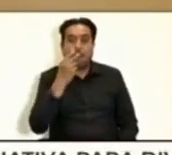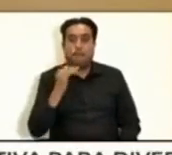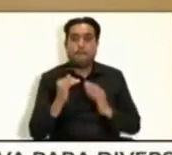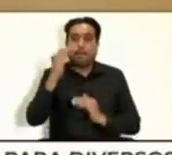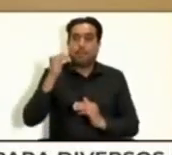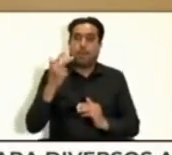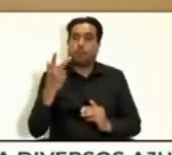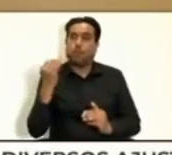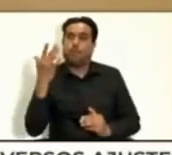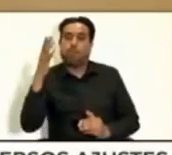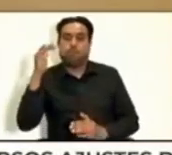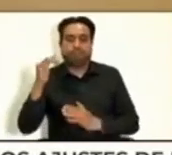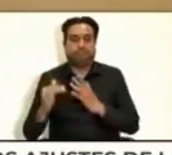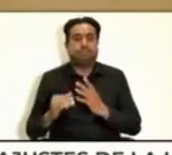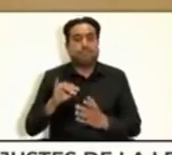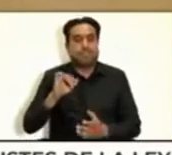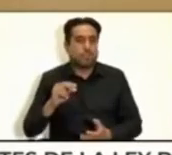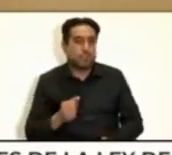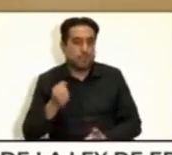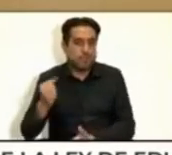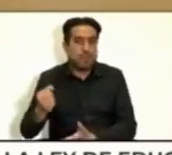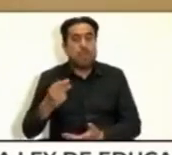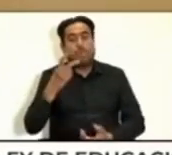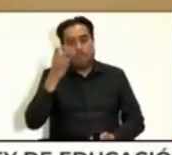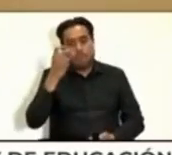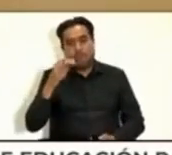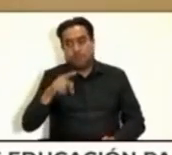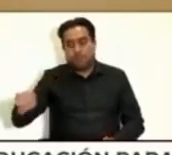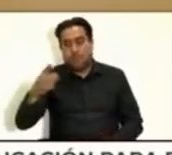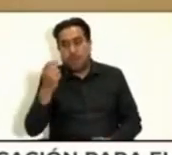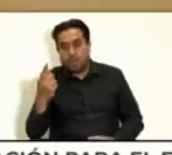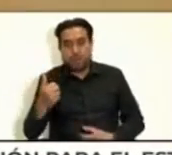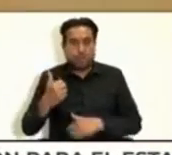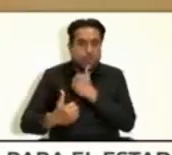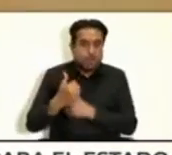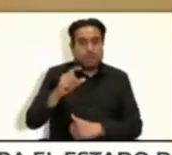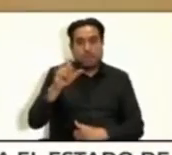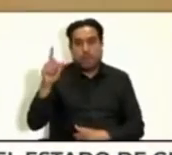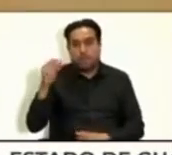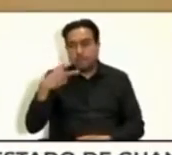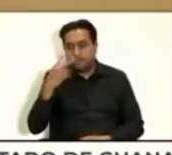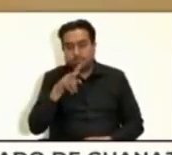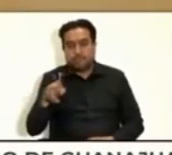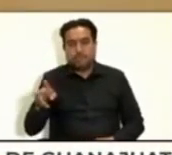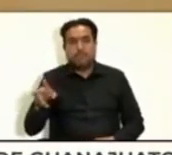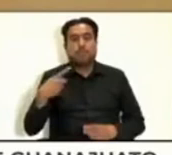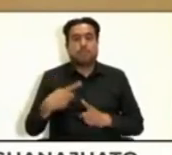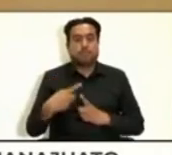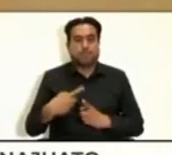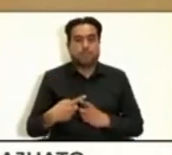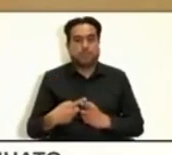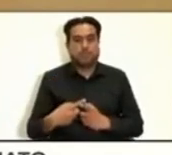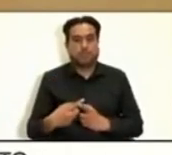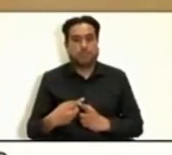orientar las hacia el reforzamiento los méritos y competencias profesionales favorecen el